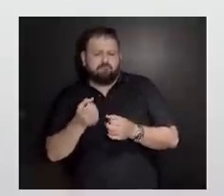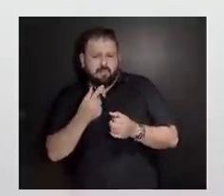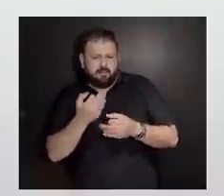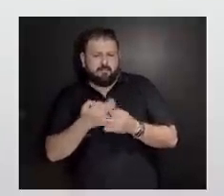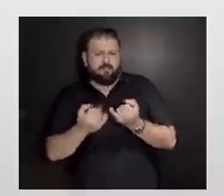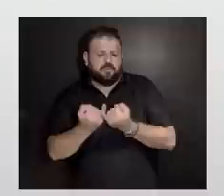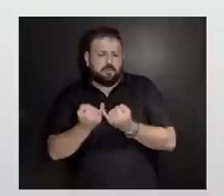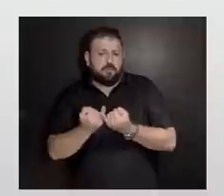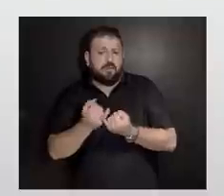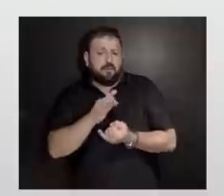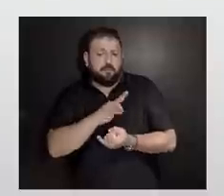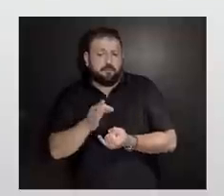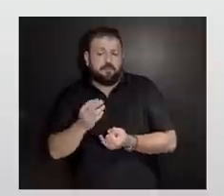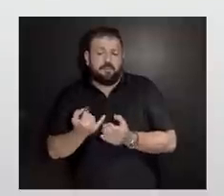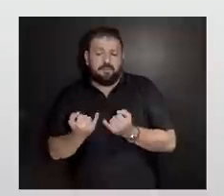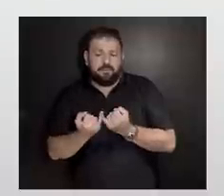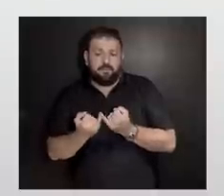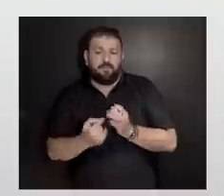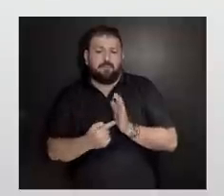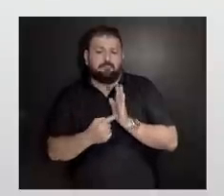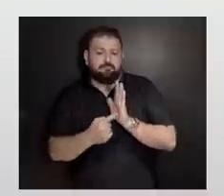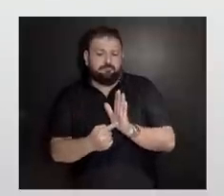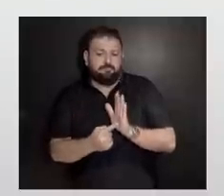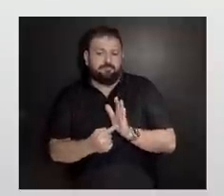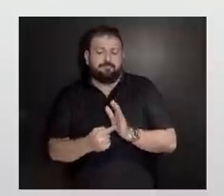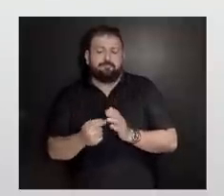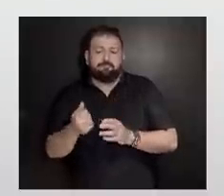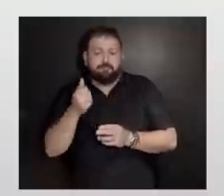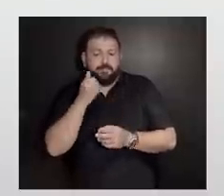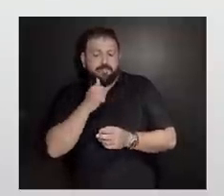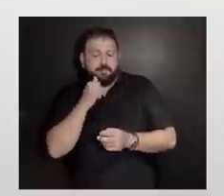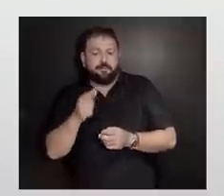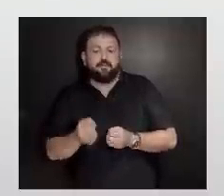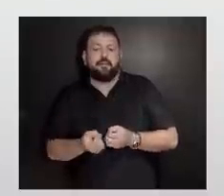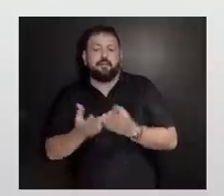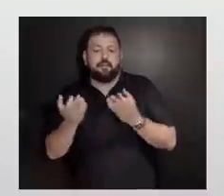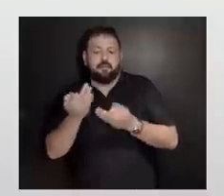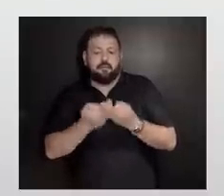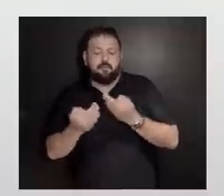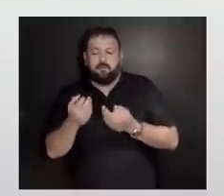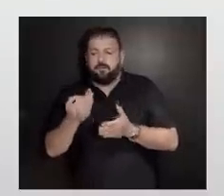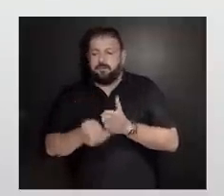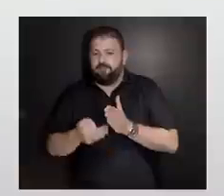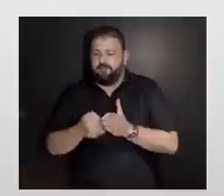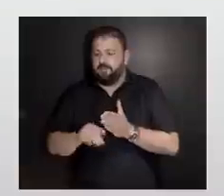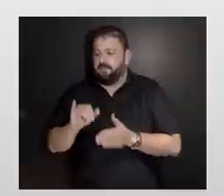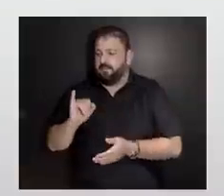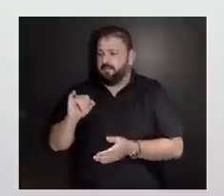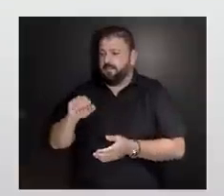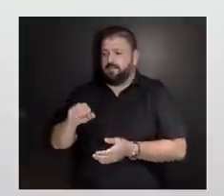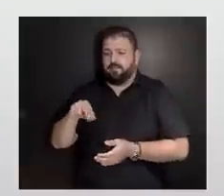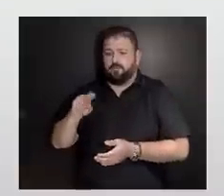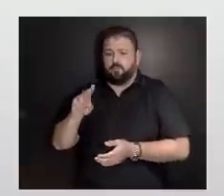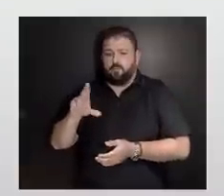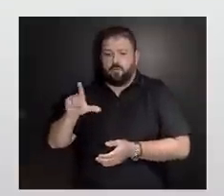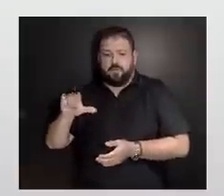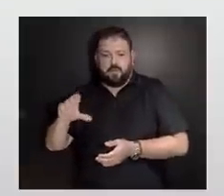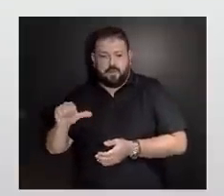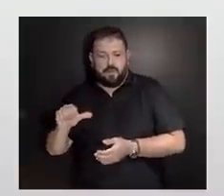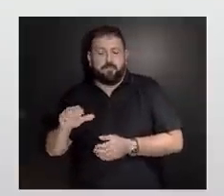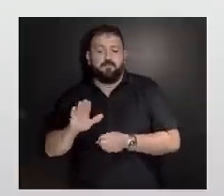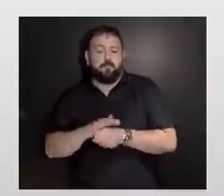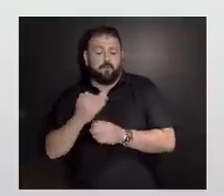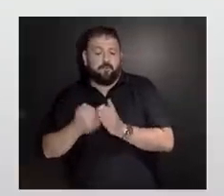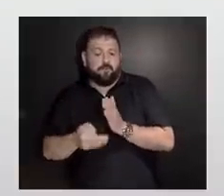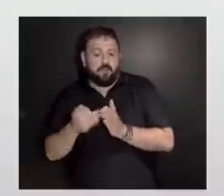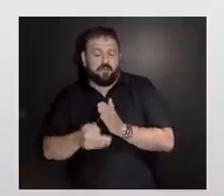pues como les mencionaba, es ocasionada por una disminución en la cantidad circulante de insulina, es decir, pues no estamos produciéndola o no se está